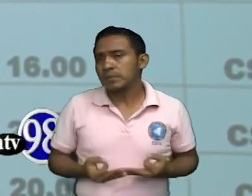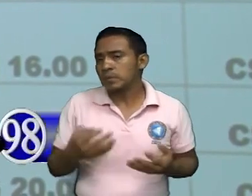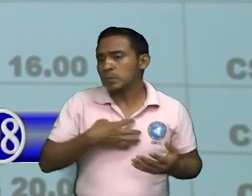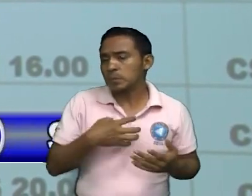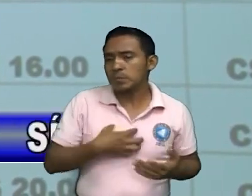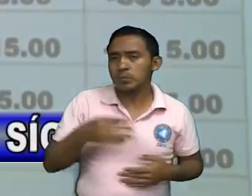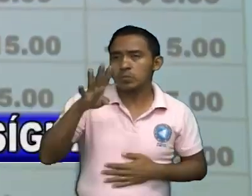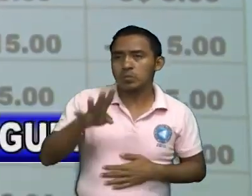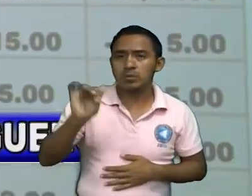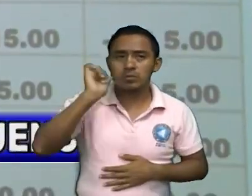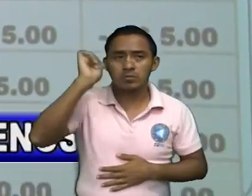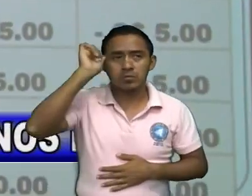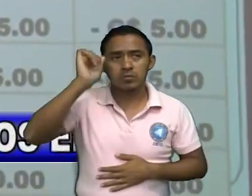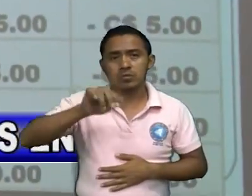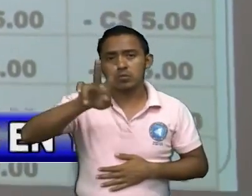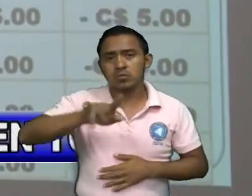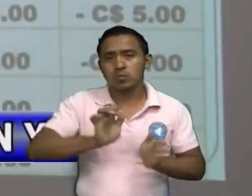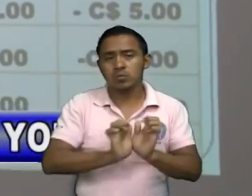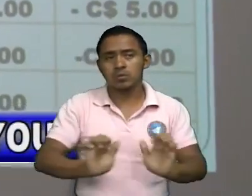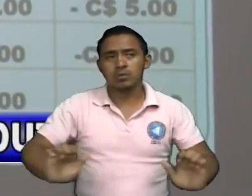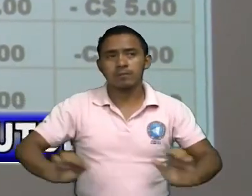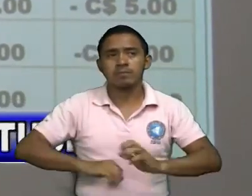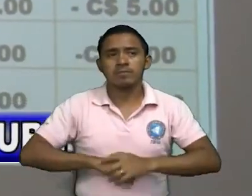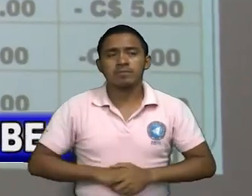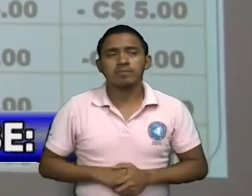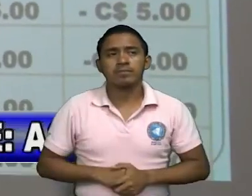por 4 adultos y 2 niños.